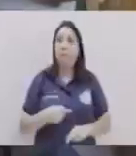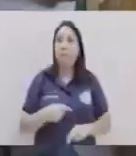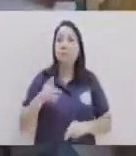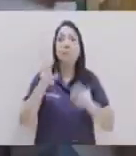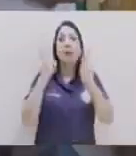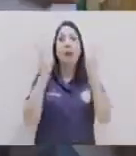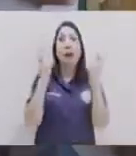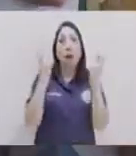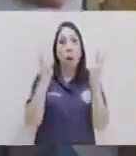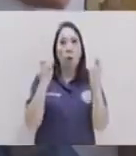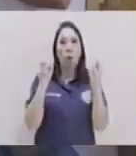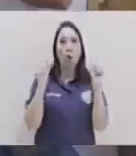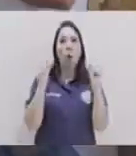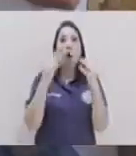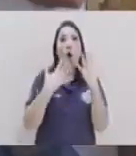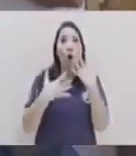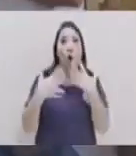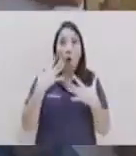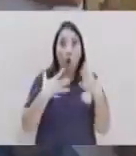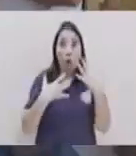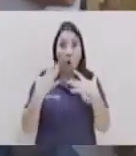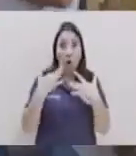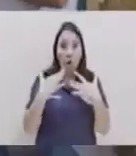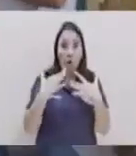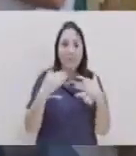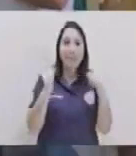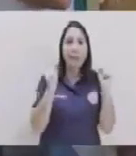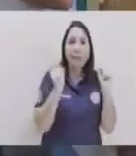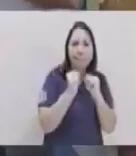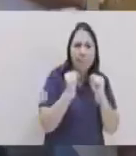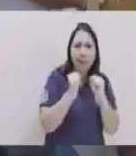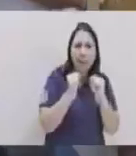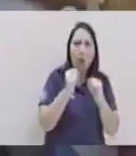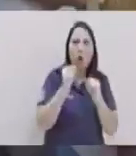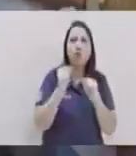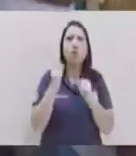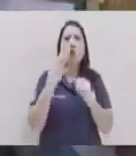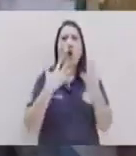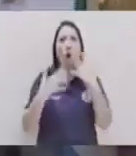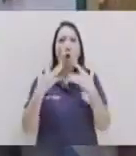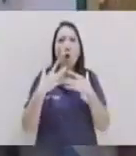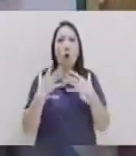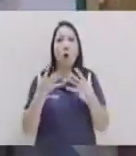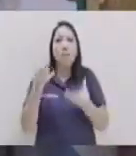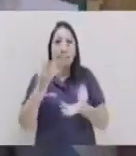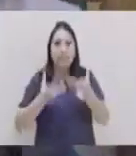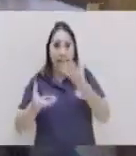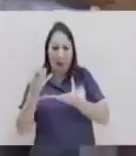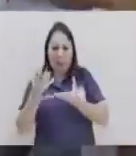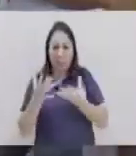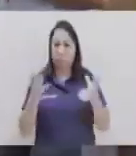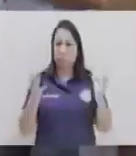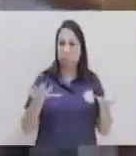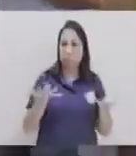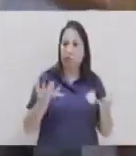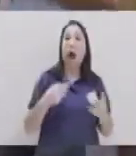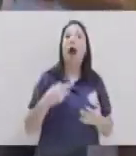como título los colores fríos y cálidos. Sabemos de que el color es